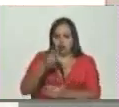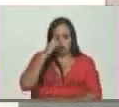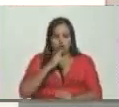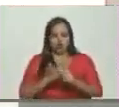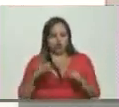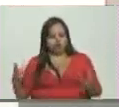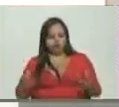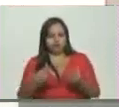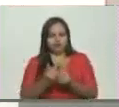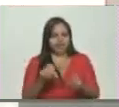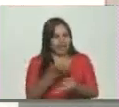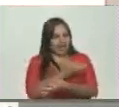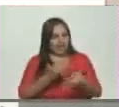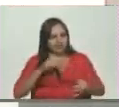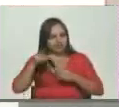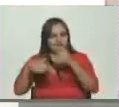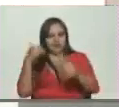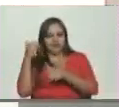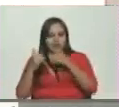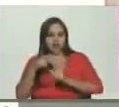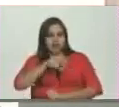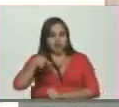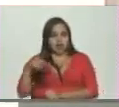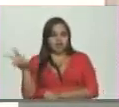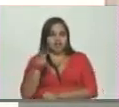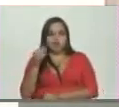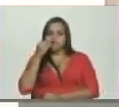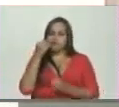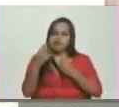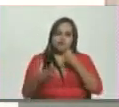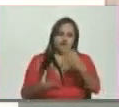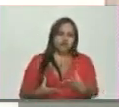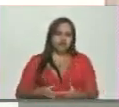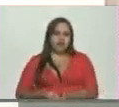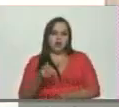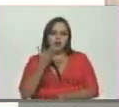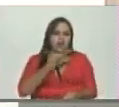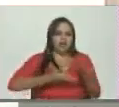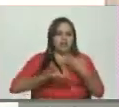bueno, éxitos en ese video. Y ustedes, gracias. Venezuela, un besote lleno de buena vibra. Hasta mañana.